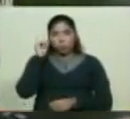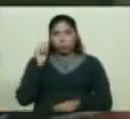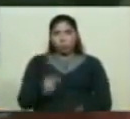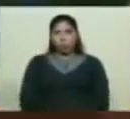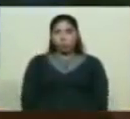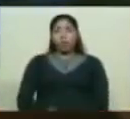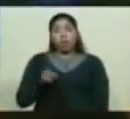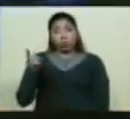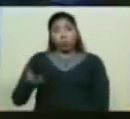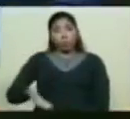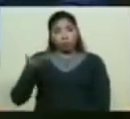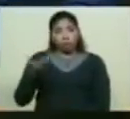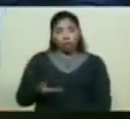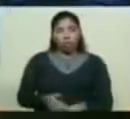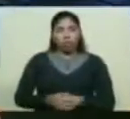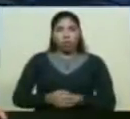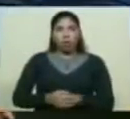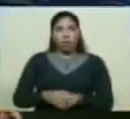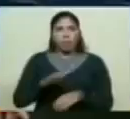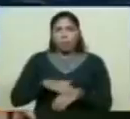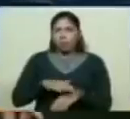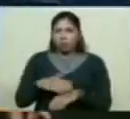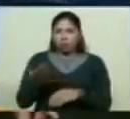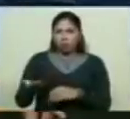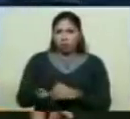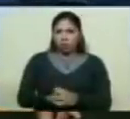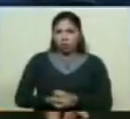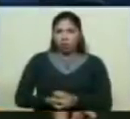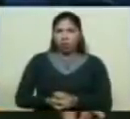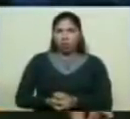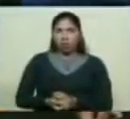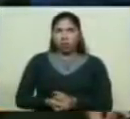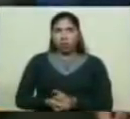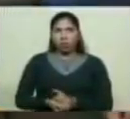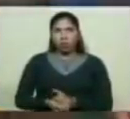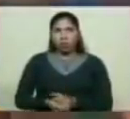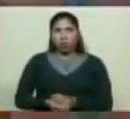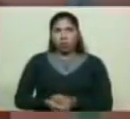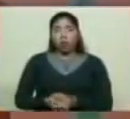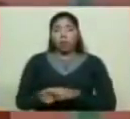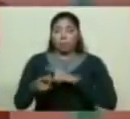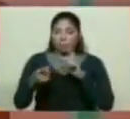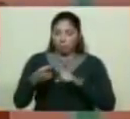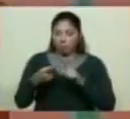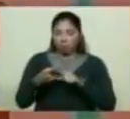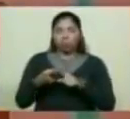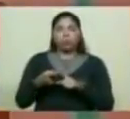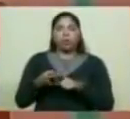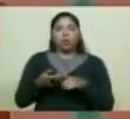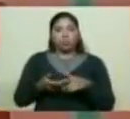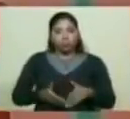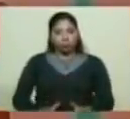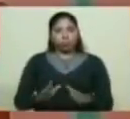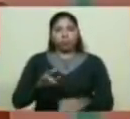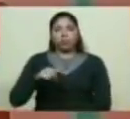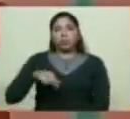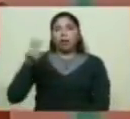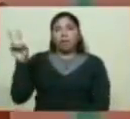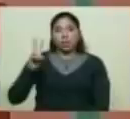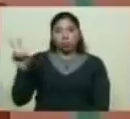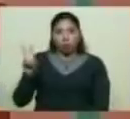ser venezolano venezolanas pasa por nacer en esta tierra hermosa que es nuestra patria